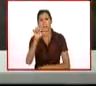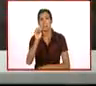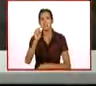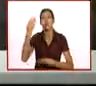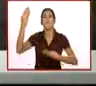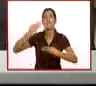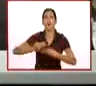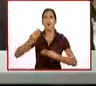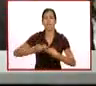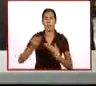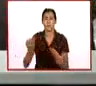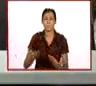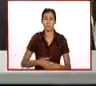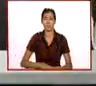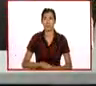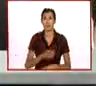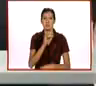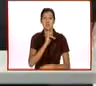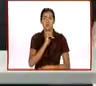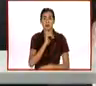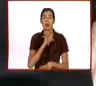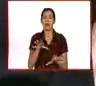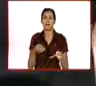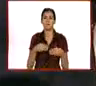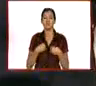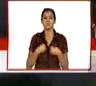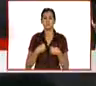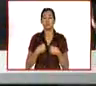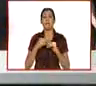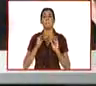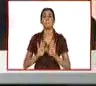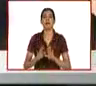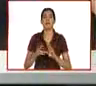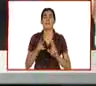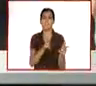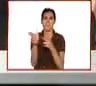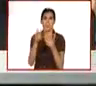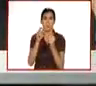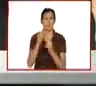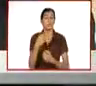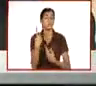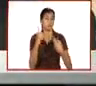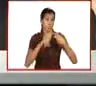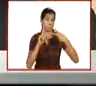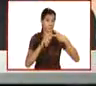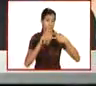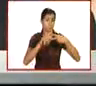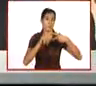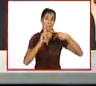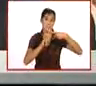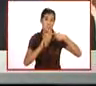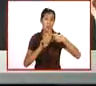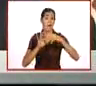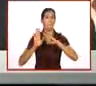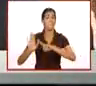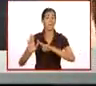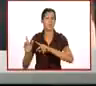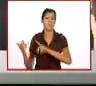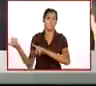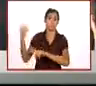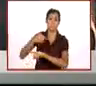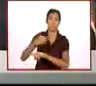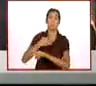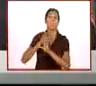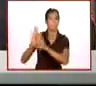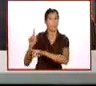bloqueo. Israel acoge el cese al fuego con 2 condiciones. Primero, tiene que haber un alto al fuego contra Israel y